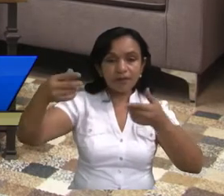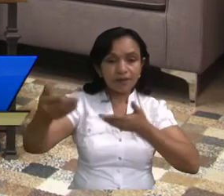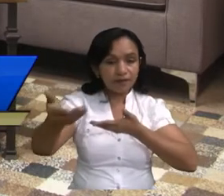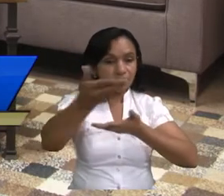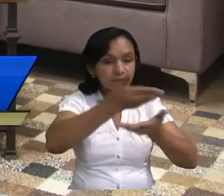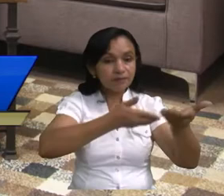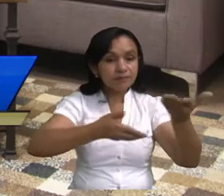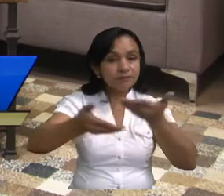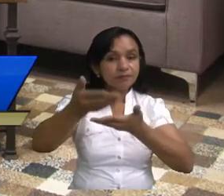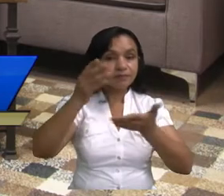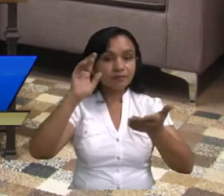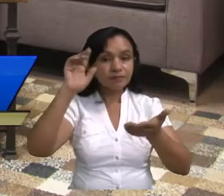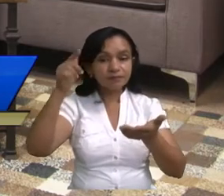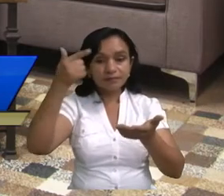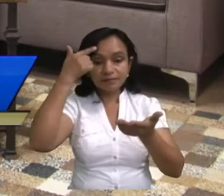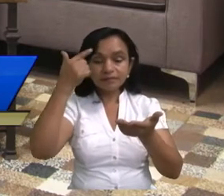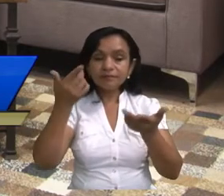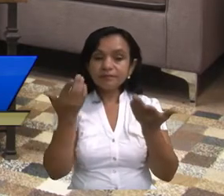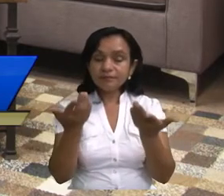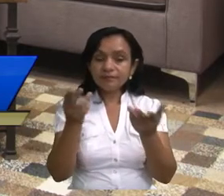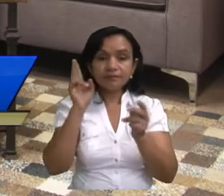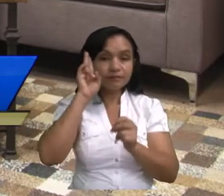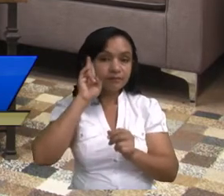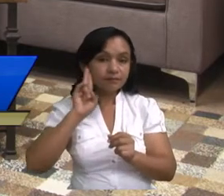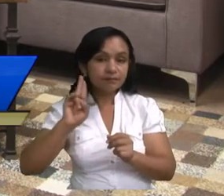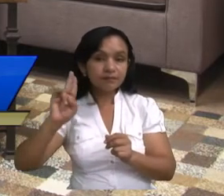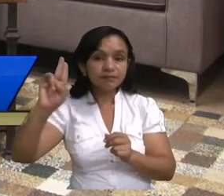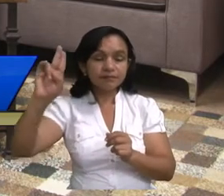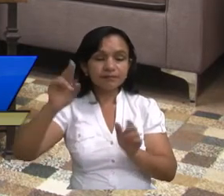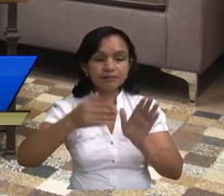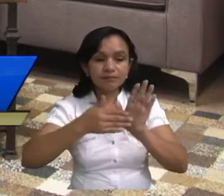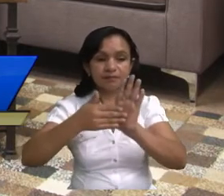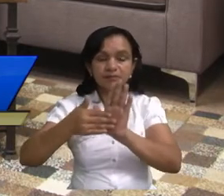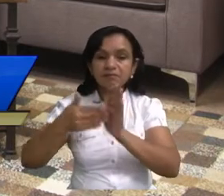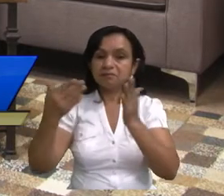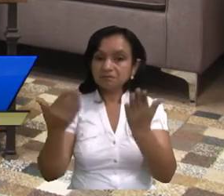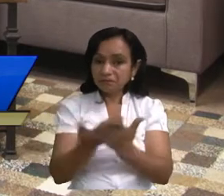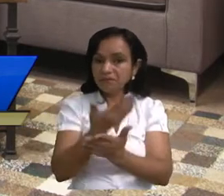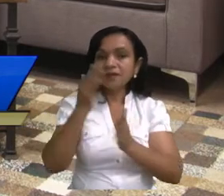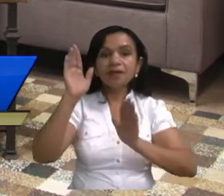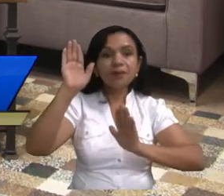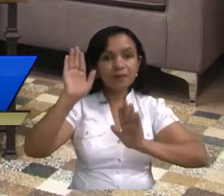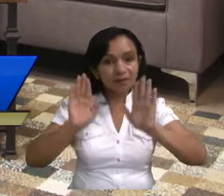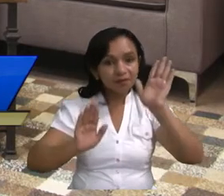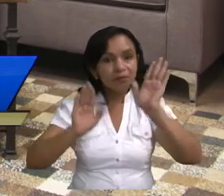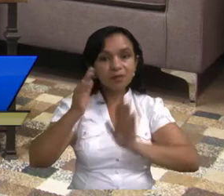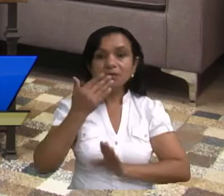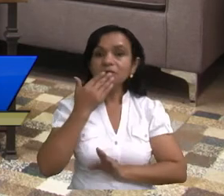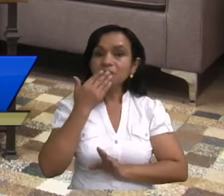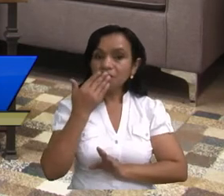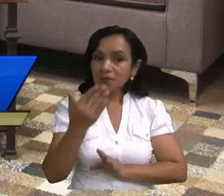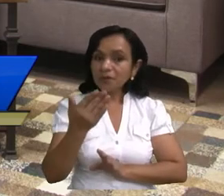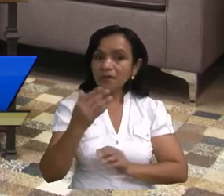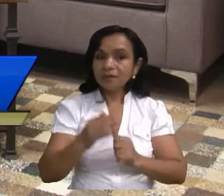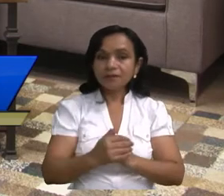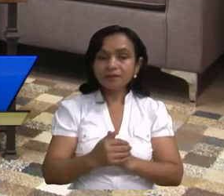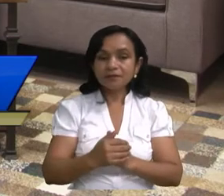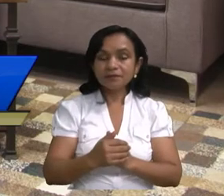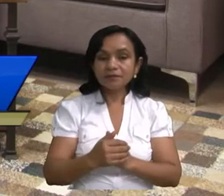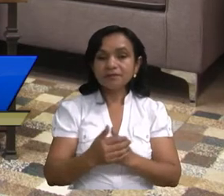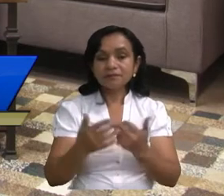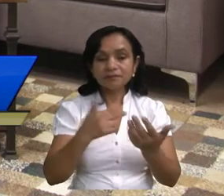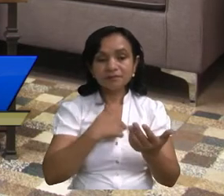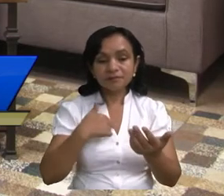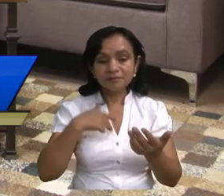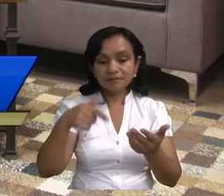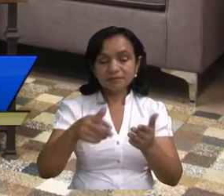participantes en el gobierno colegiado. O sea, es otro modelo de participación. Entonces, estamos en